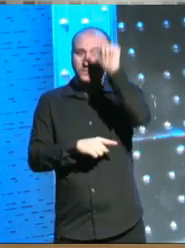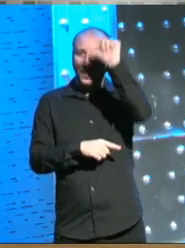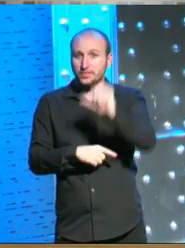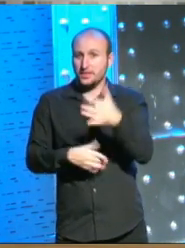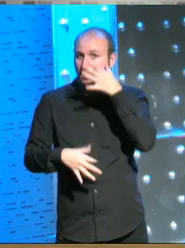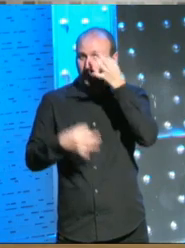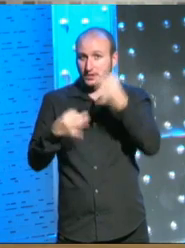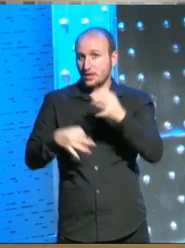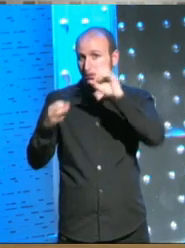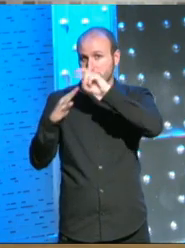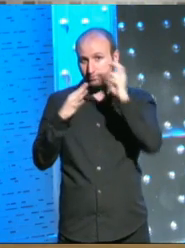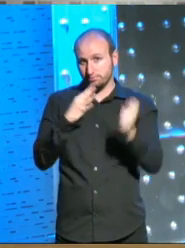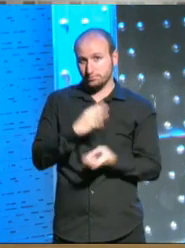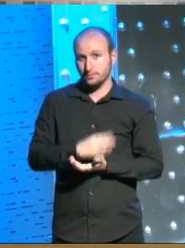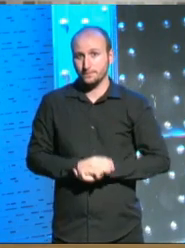etcétera.